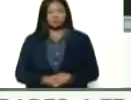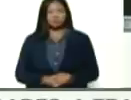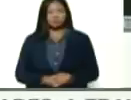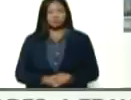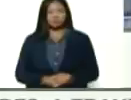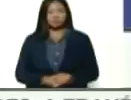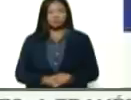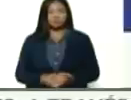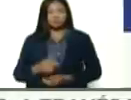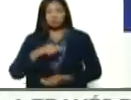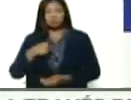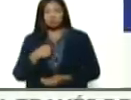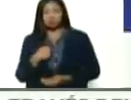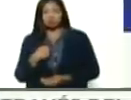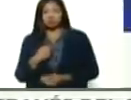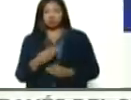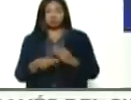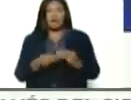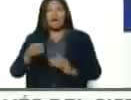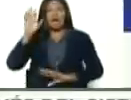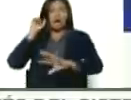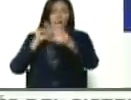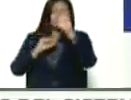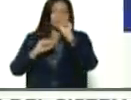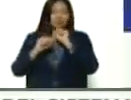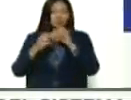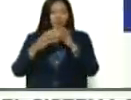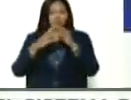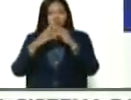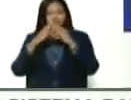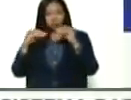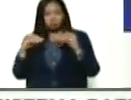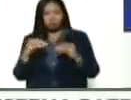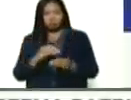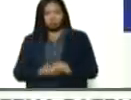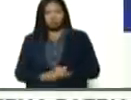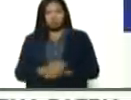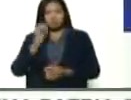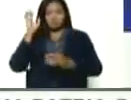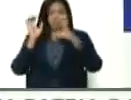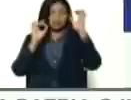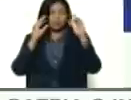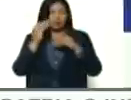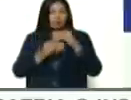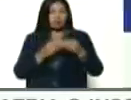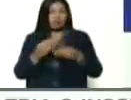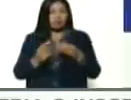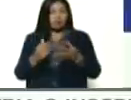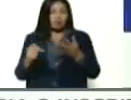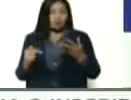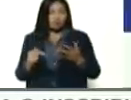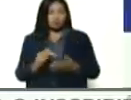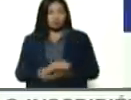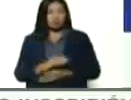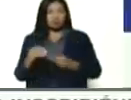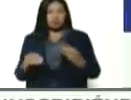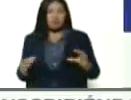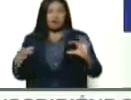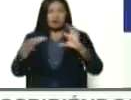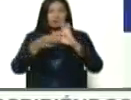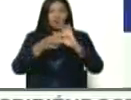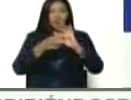nos ha tocado entonces aprender inventar crear articular